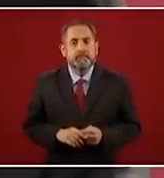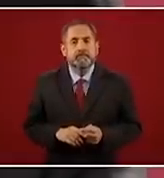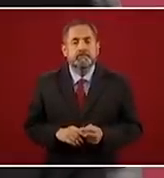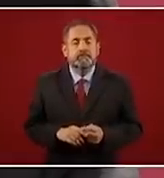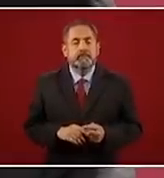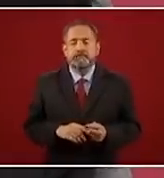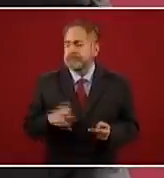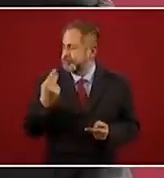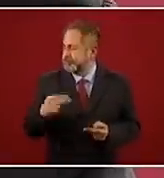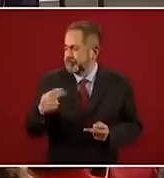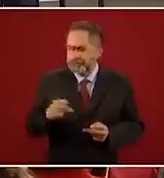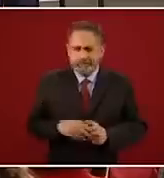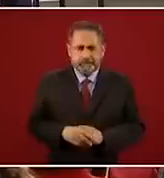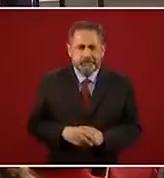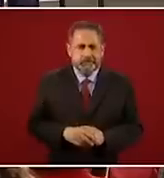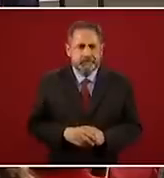se llama